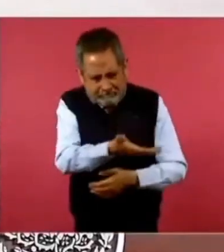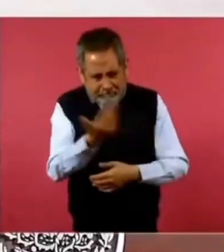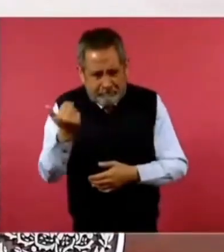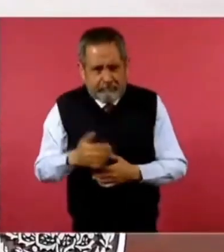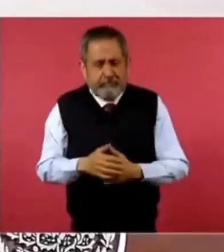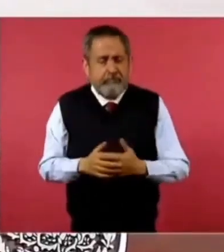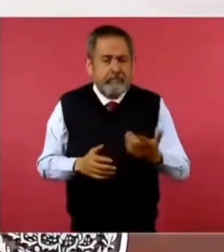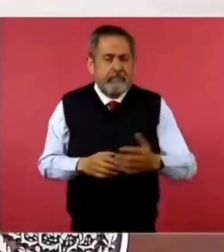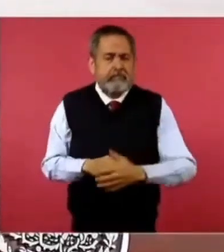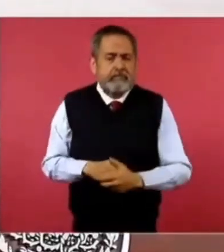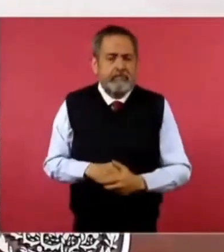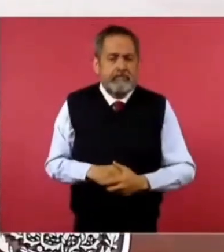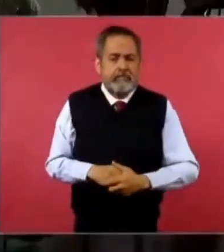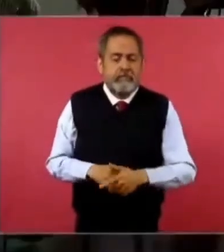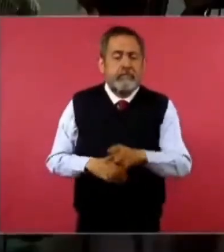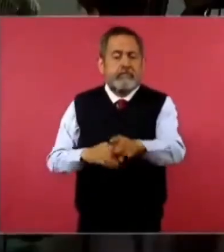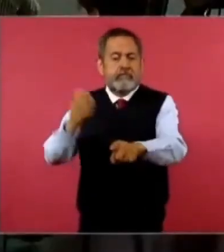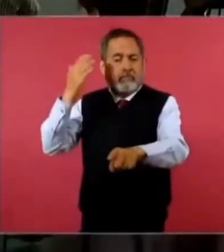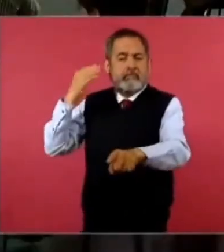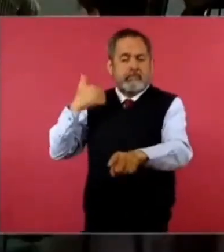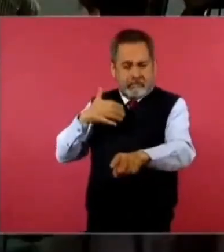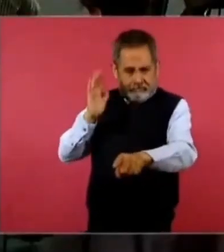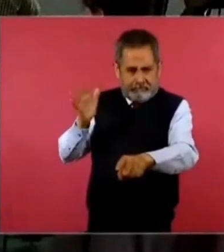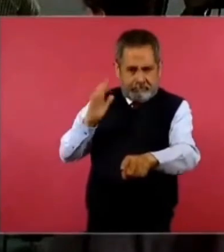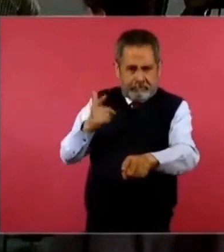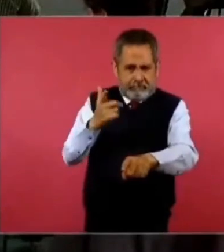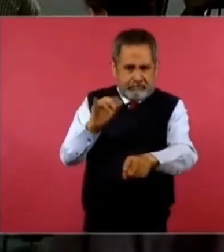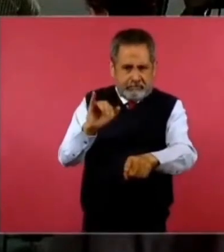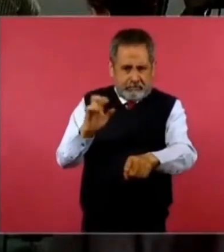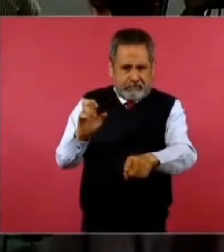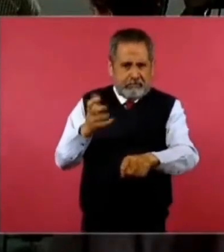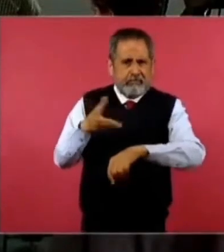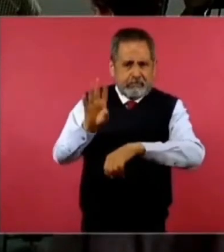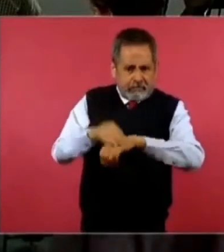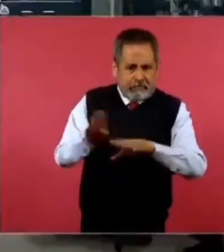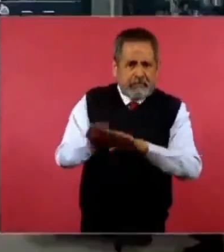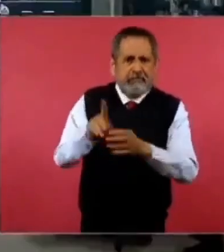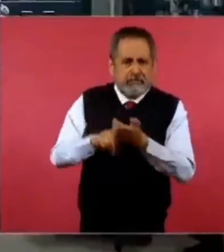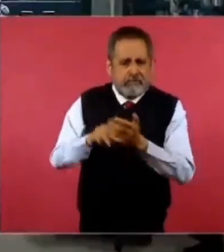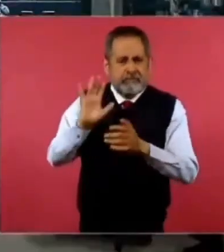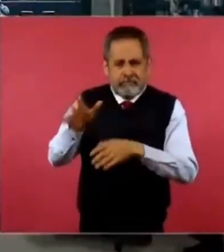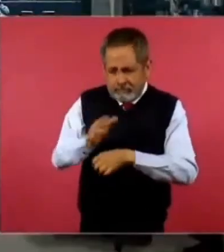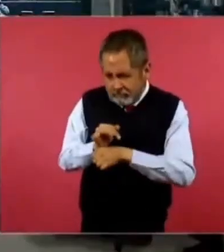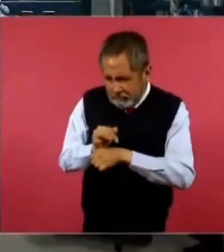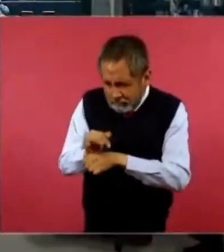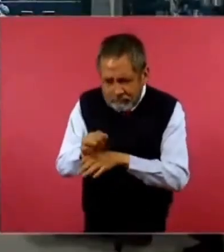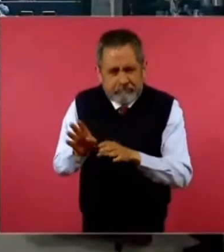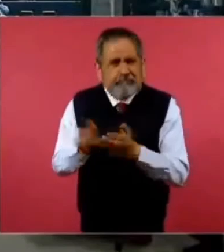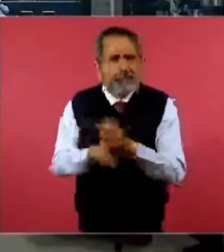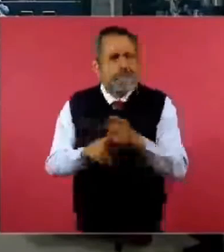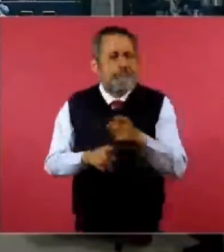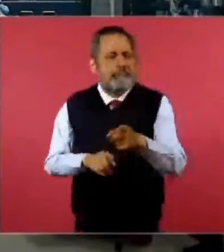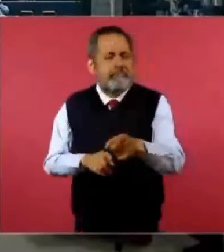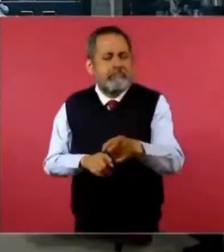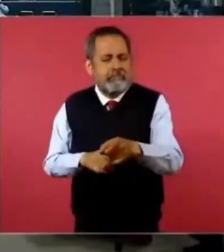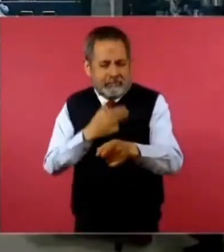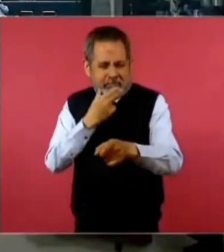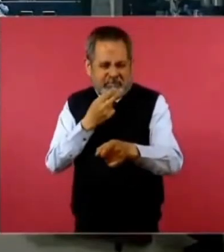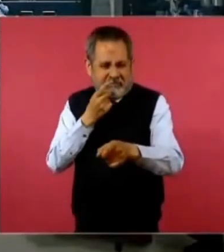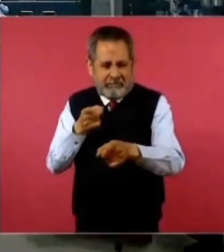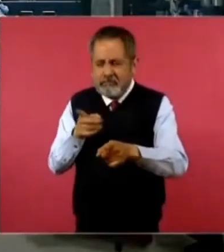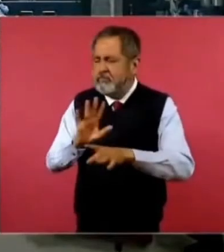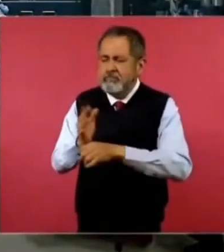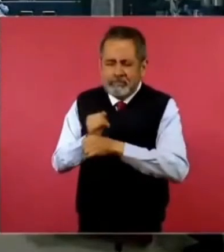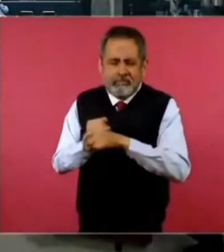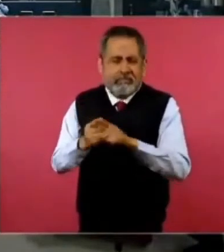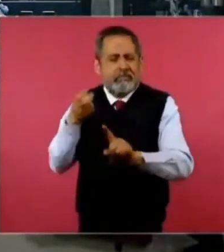Eso ya había pasado, lo había hecho el GIEI, usted lo había autorizado, ya habían hecho las investigaciones. Ese